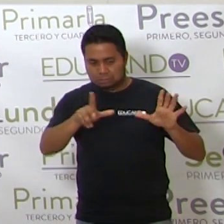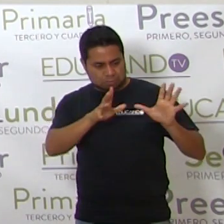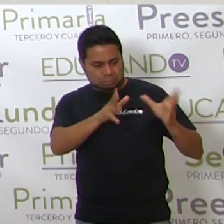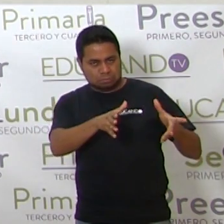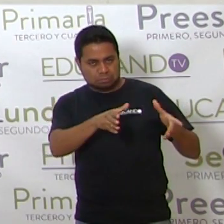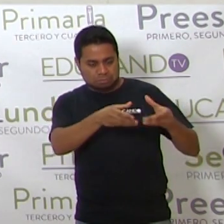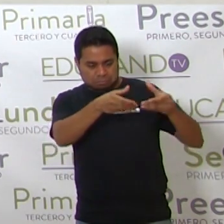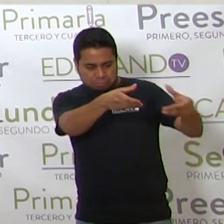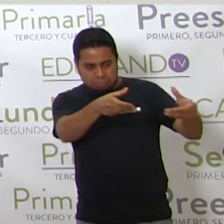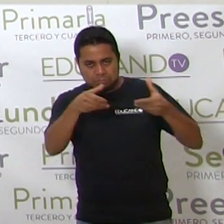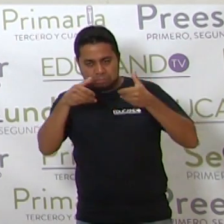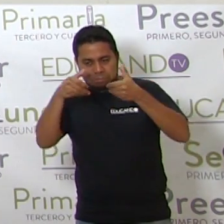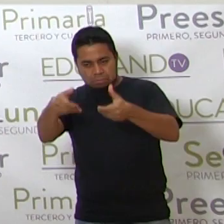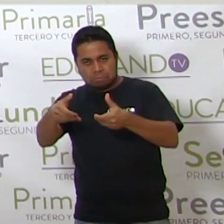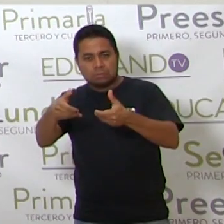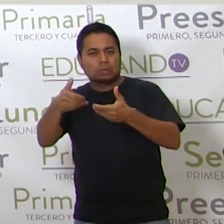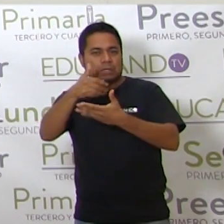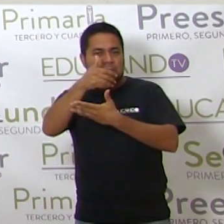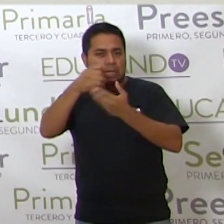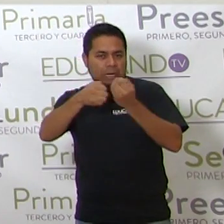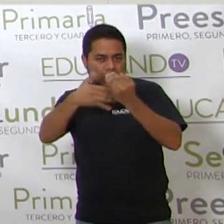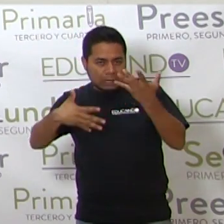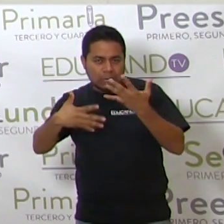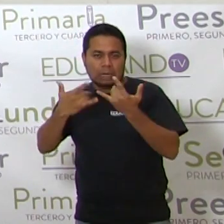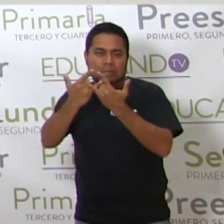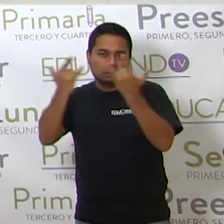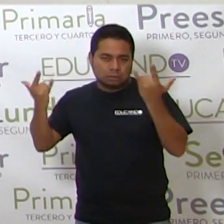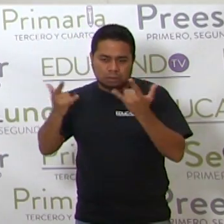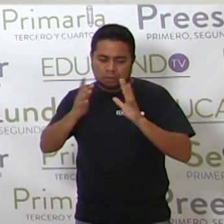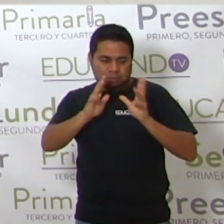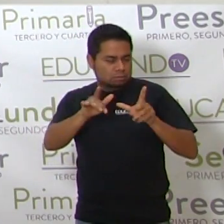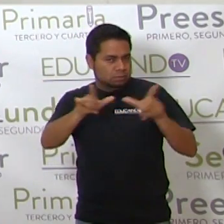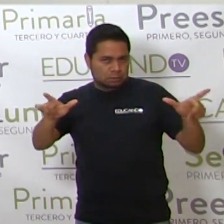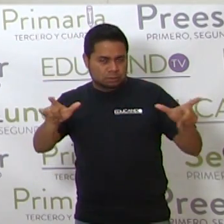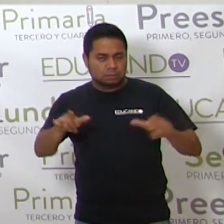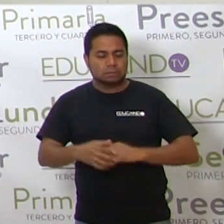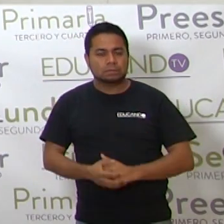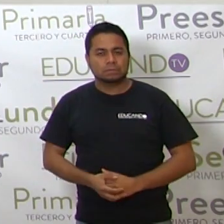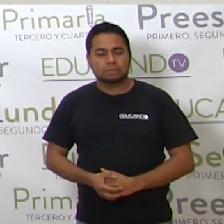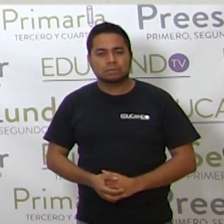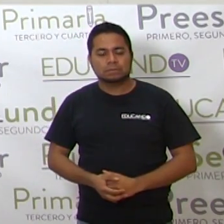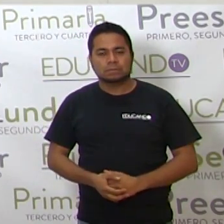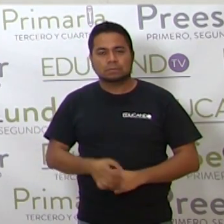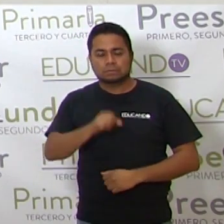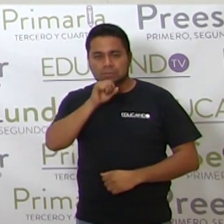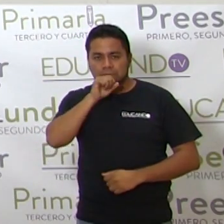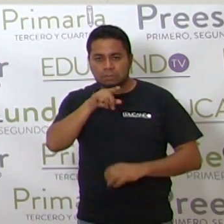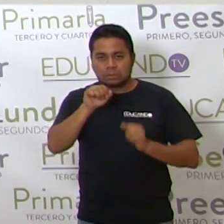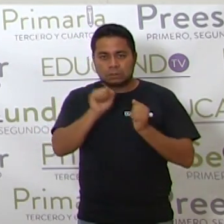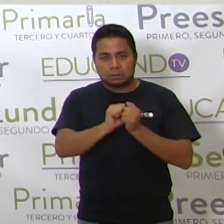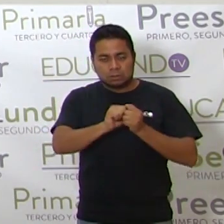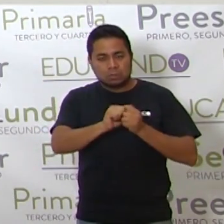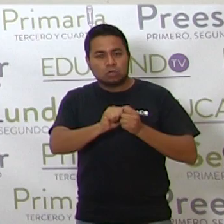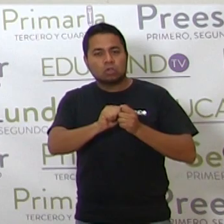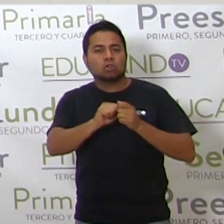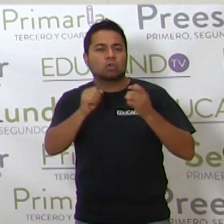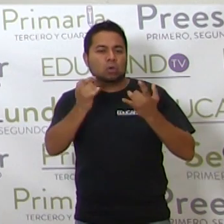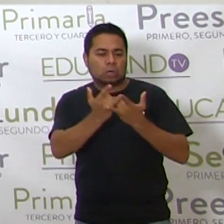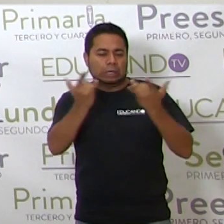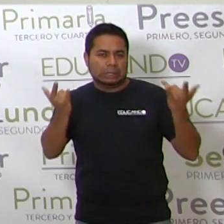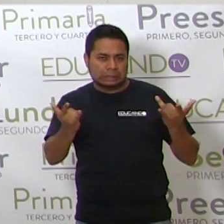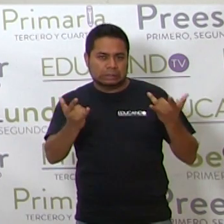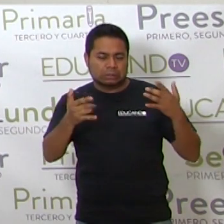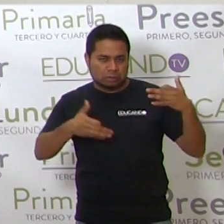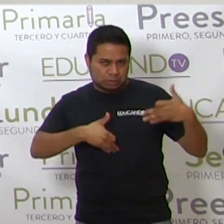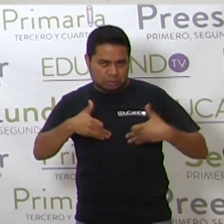ya tenemos nuestro guión teatral ya hecho ya realizado y también en base a nuestra unidad en teatral ya tenemos lo que son